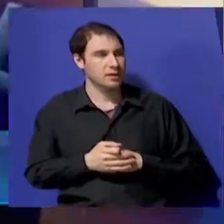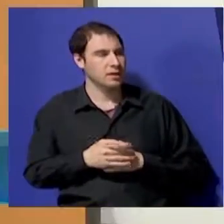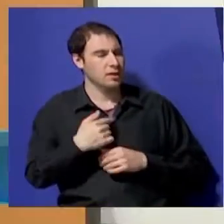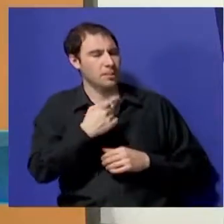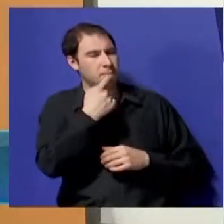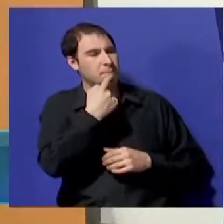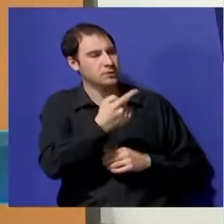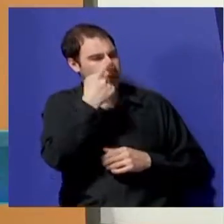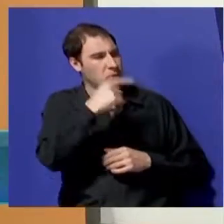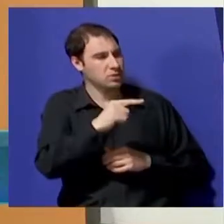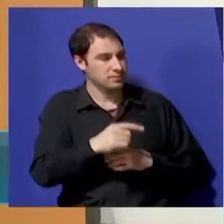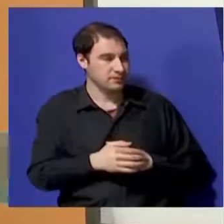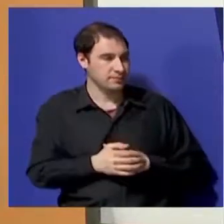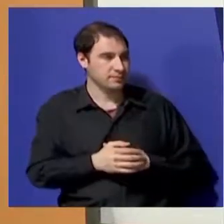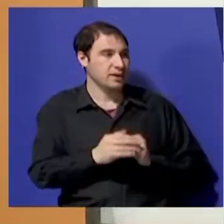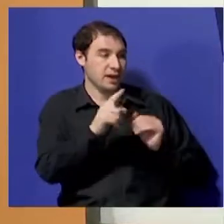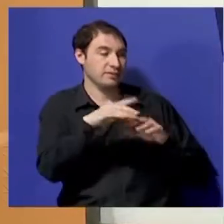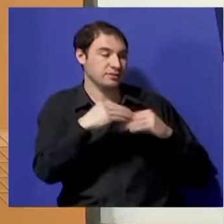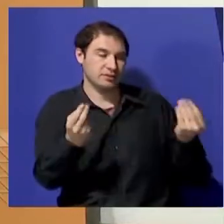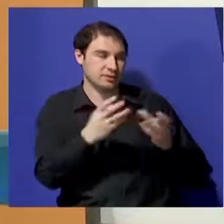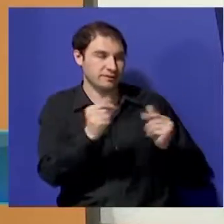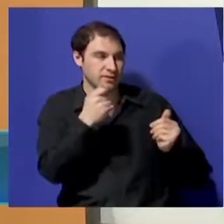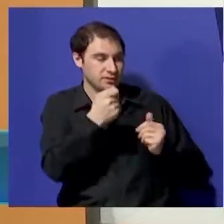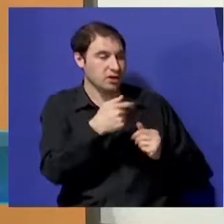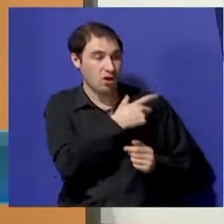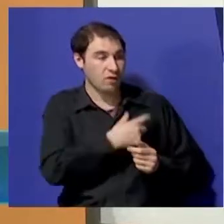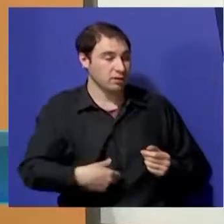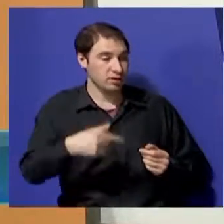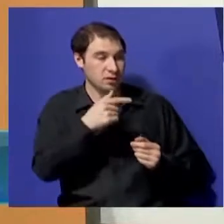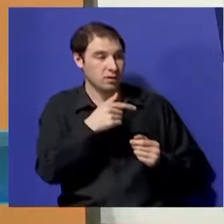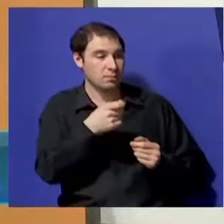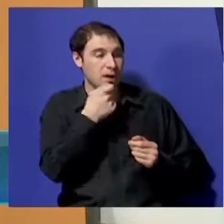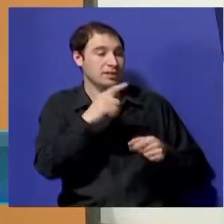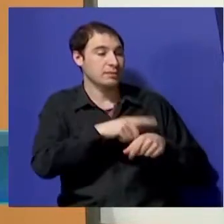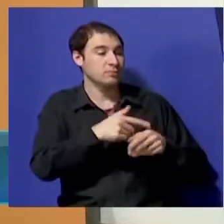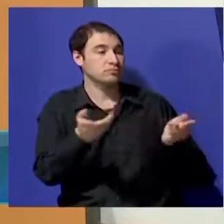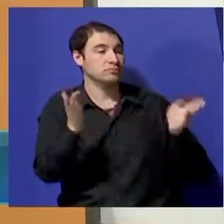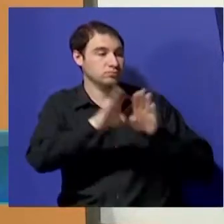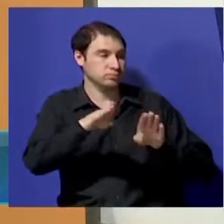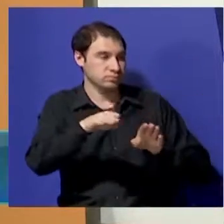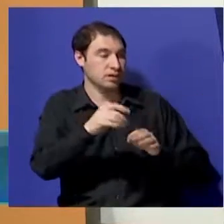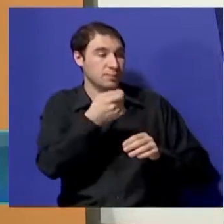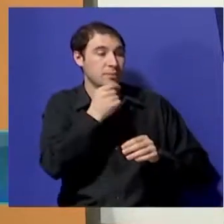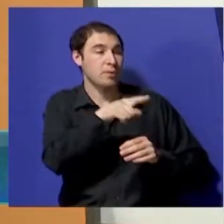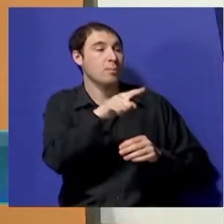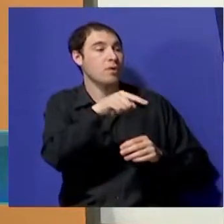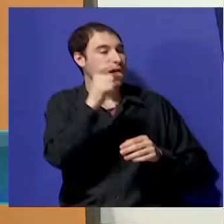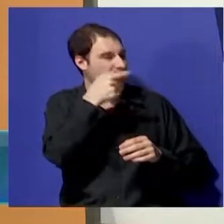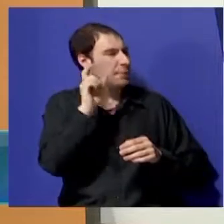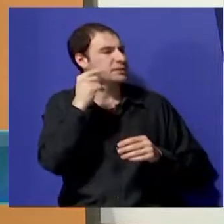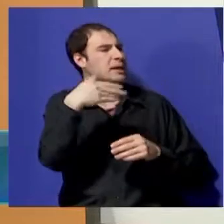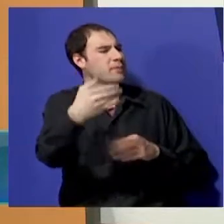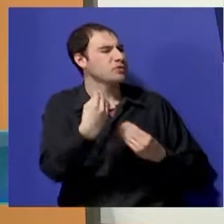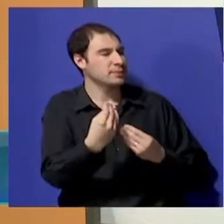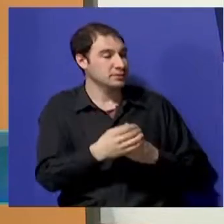hago una última preguntita, como para cerrar la entrevista. El gobierno ha cerrado parcialmente, o sea, temporariamente la mina. ¿Qué crees que va a pasar según tu experiencia?